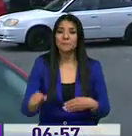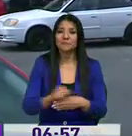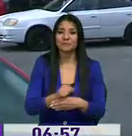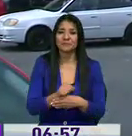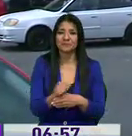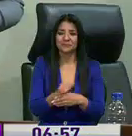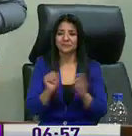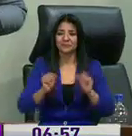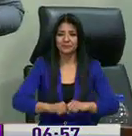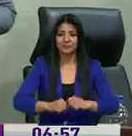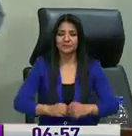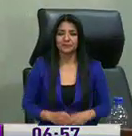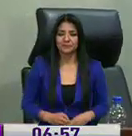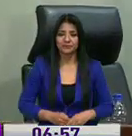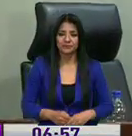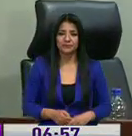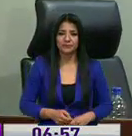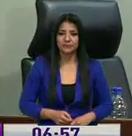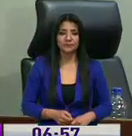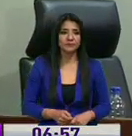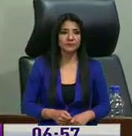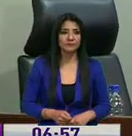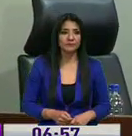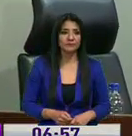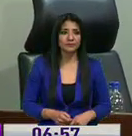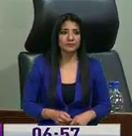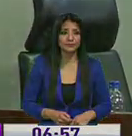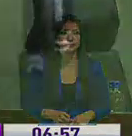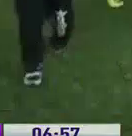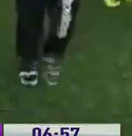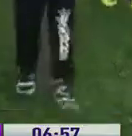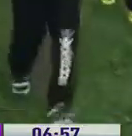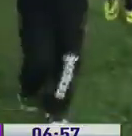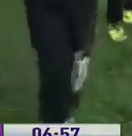pasantías informo software infinito